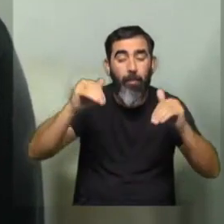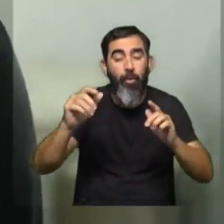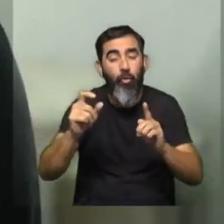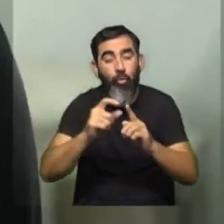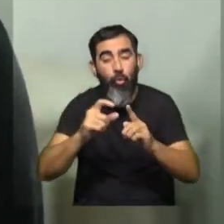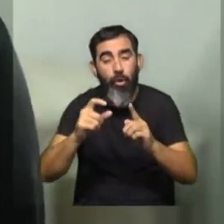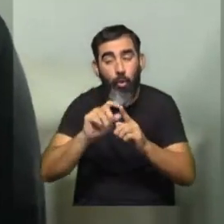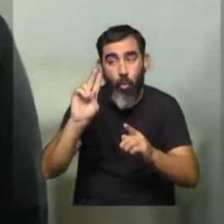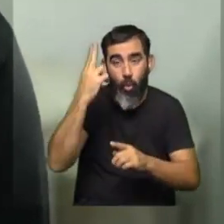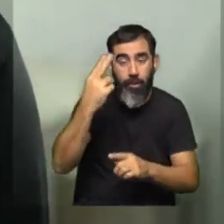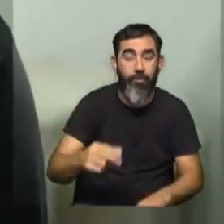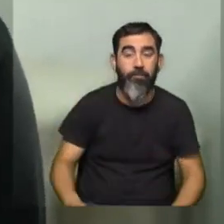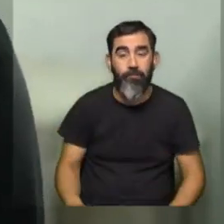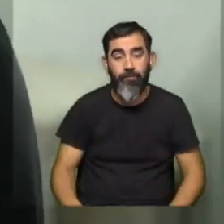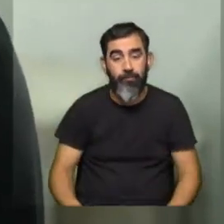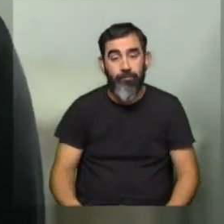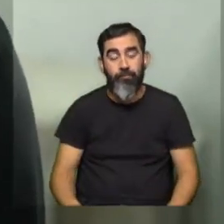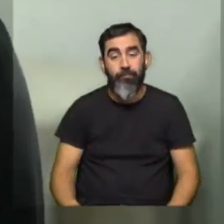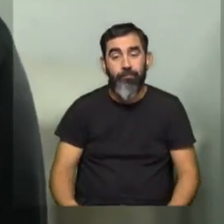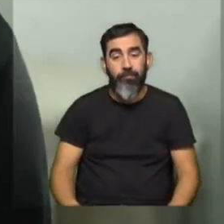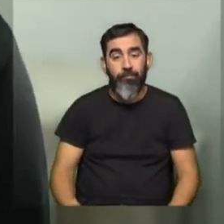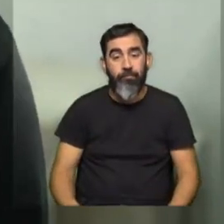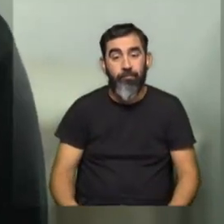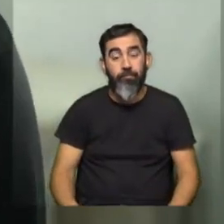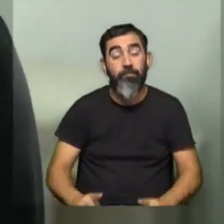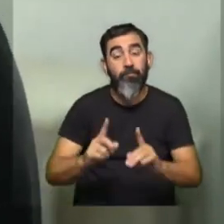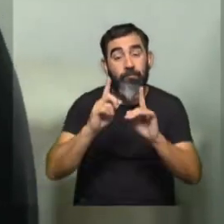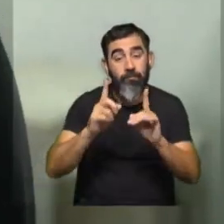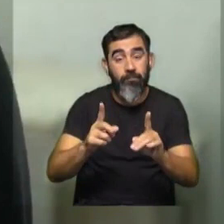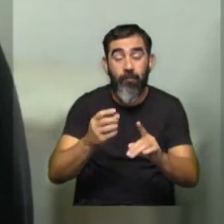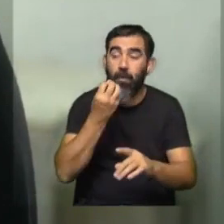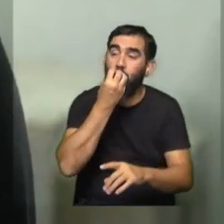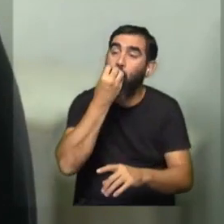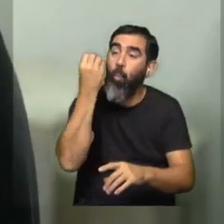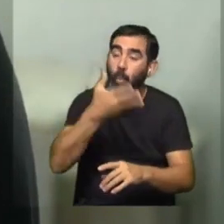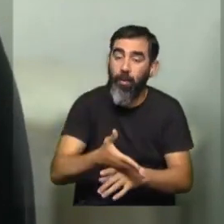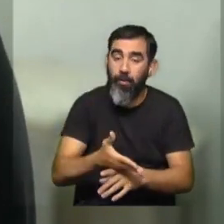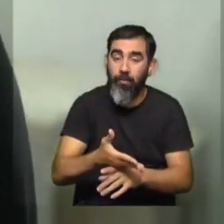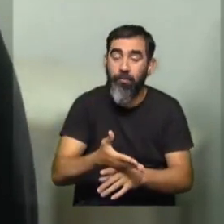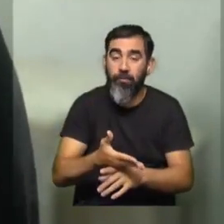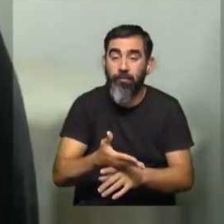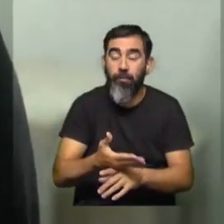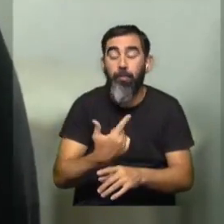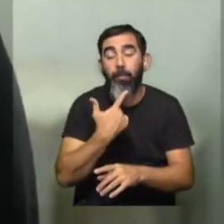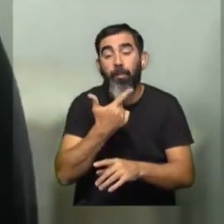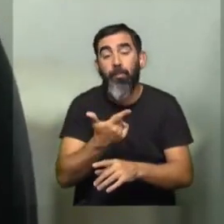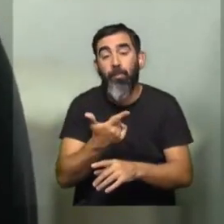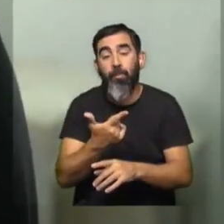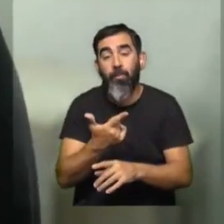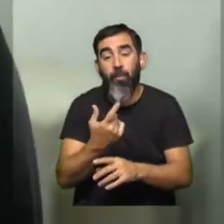en el país. Entonces también sería bueno poder ver por ejemplo,